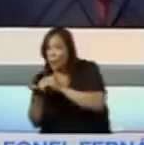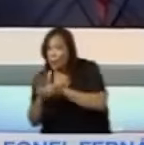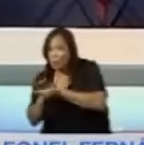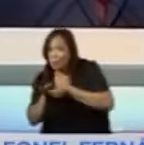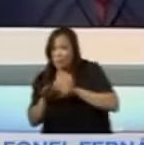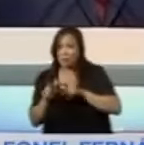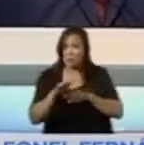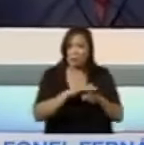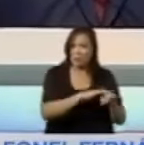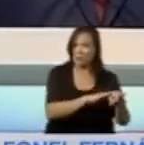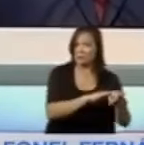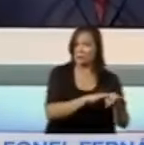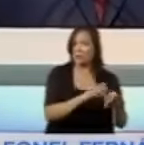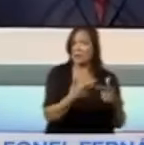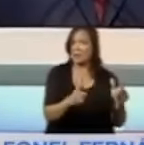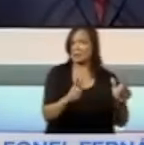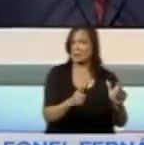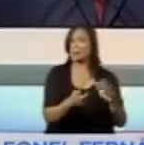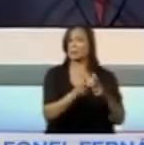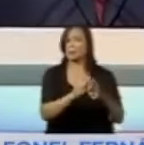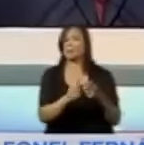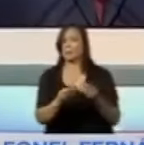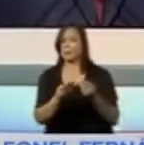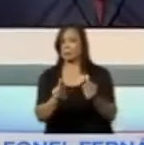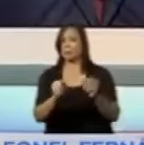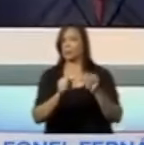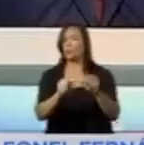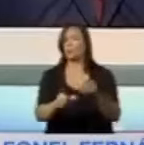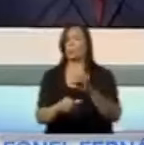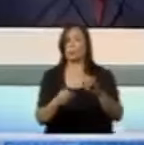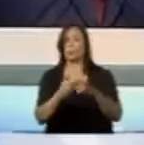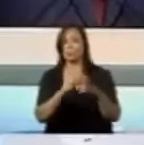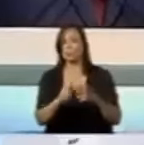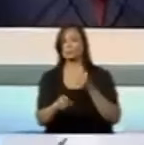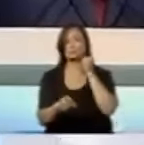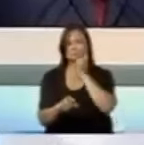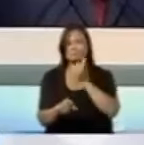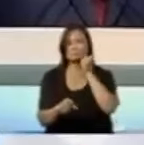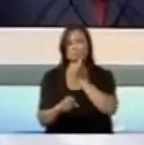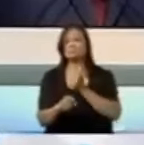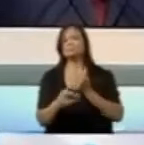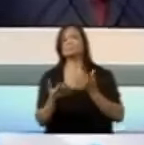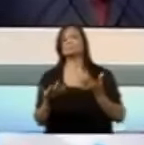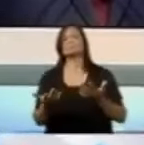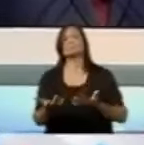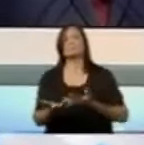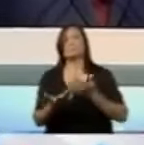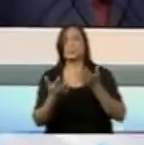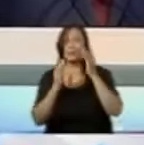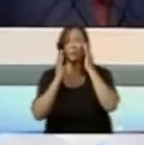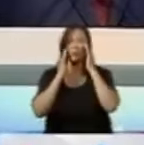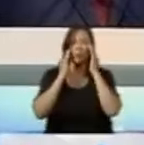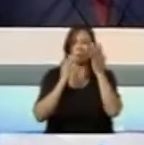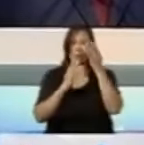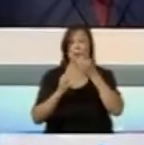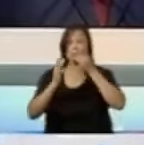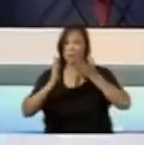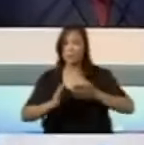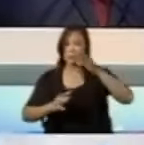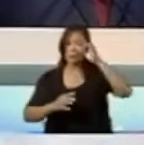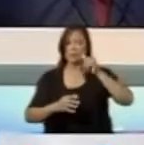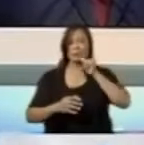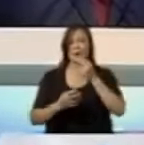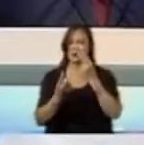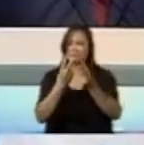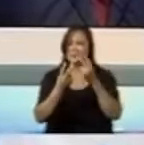mafias y la corrupción, el problema va a seguir. Y ese problema es cada día más preocupante para los dominicanos,